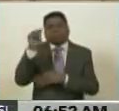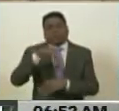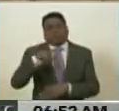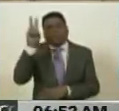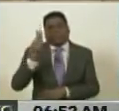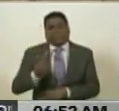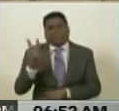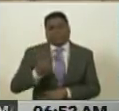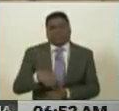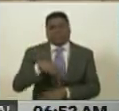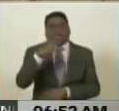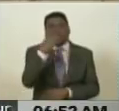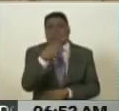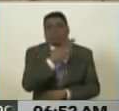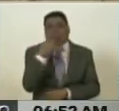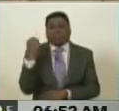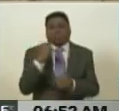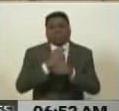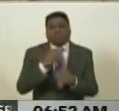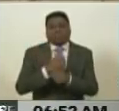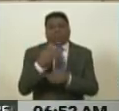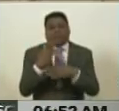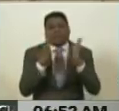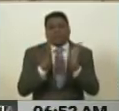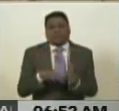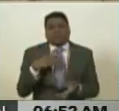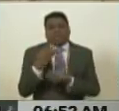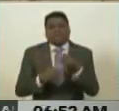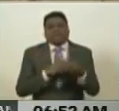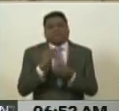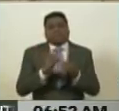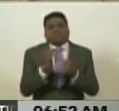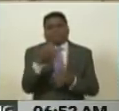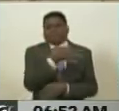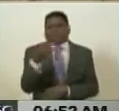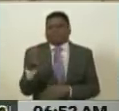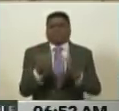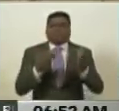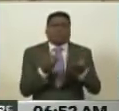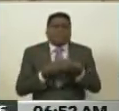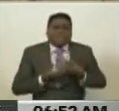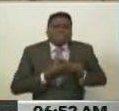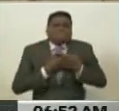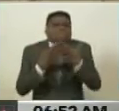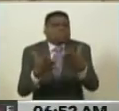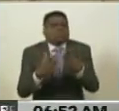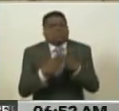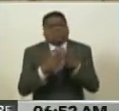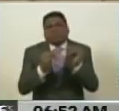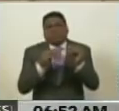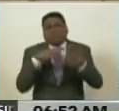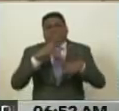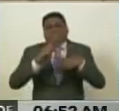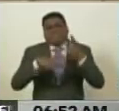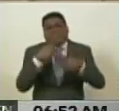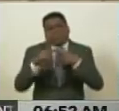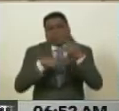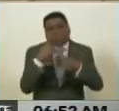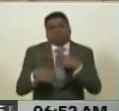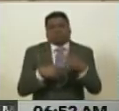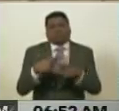compromiso que tenemos los trabajadores y las trabajadoras en hacer nuestro máximo aporte para elevar al máximo nivel lo los índices de